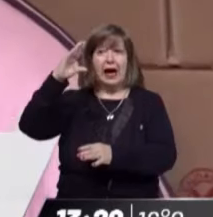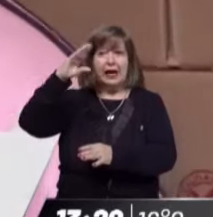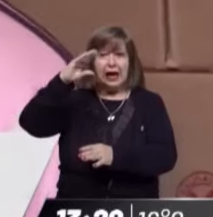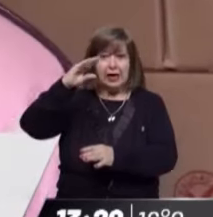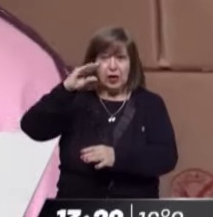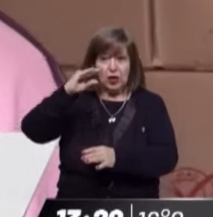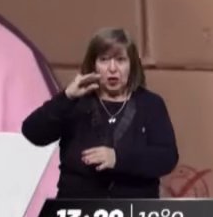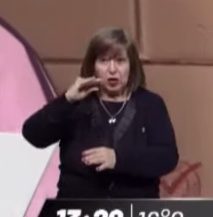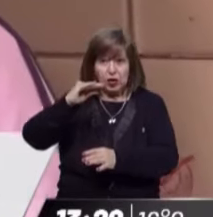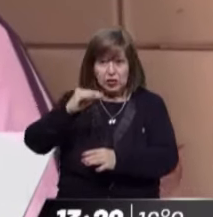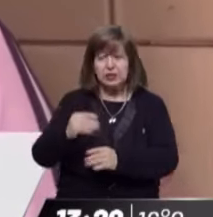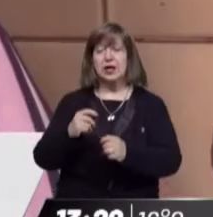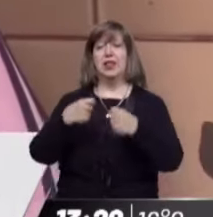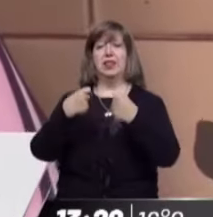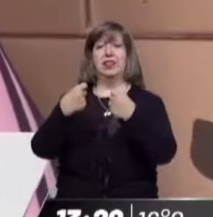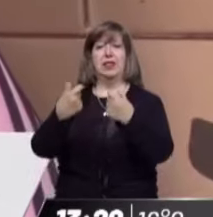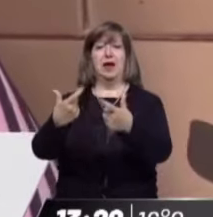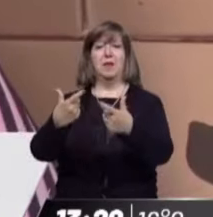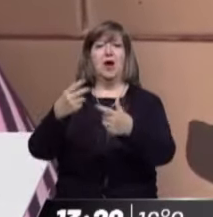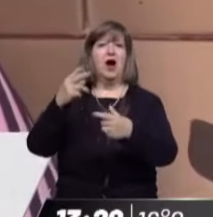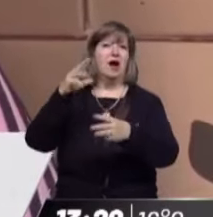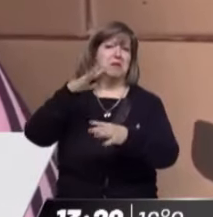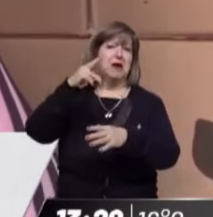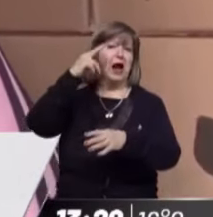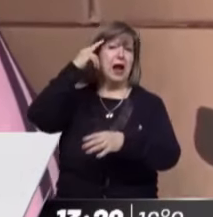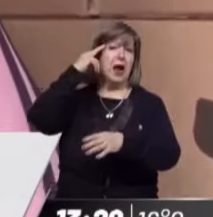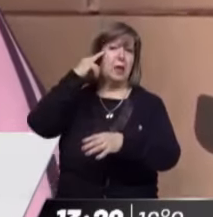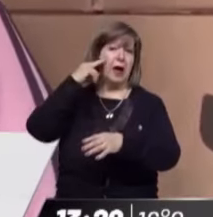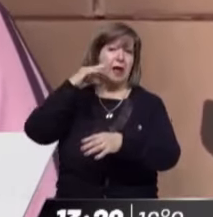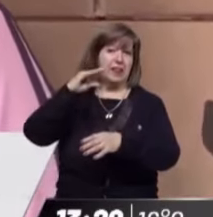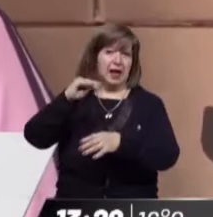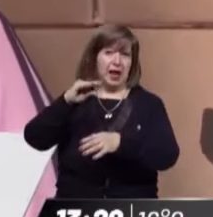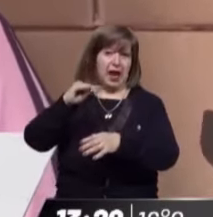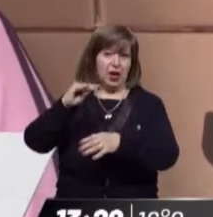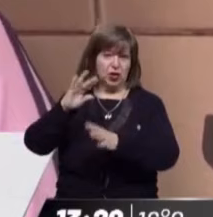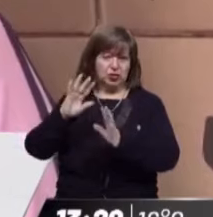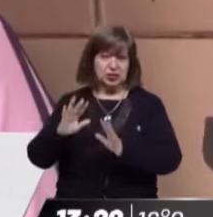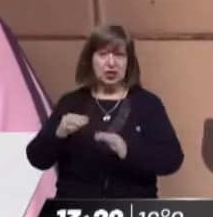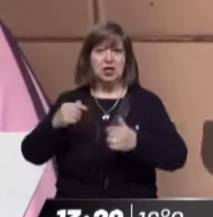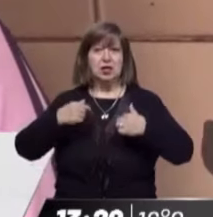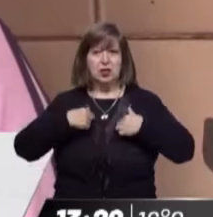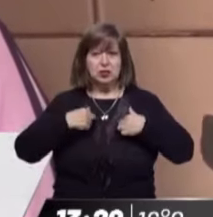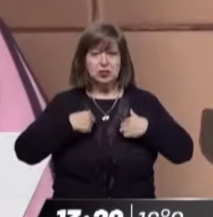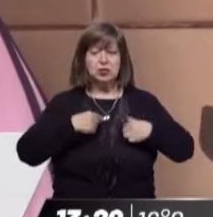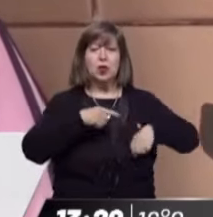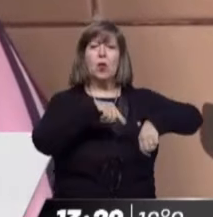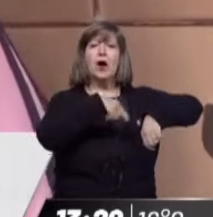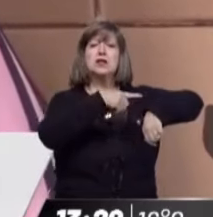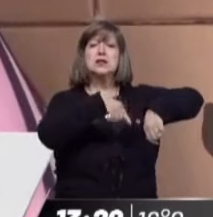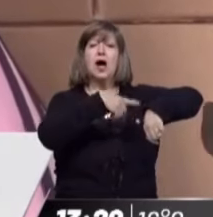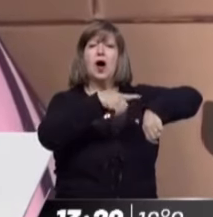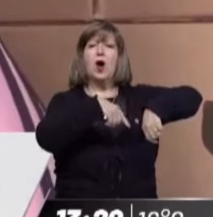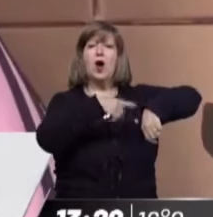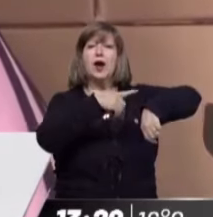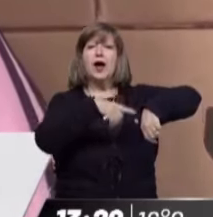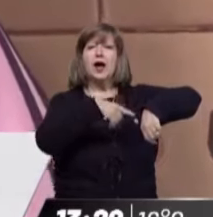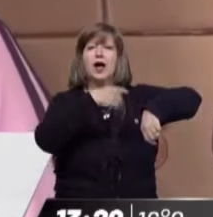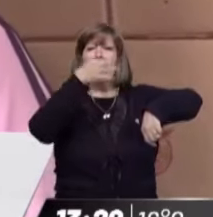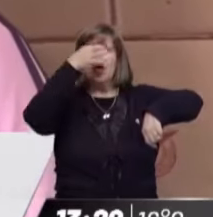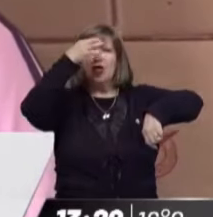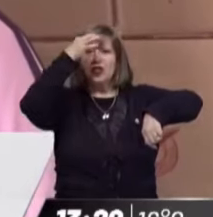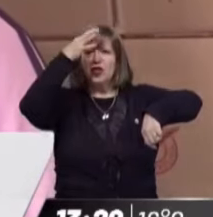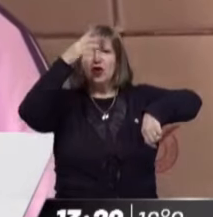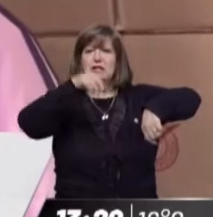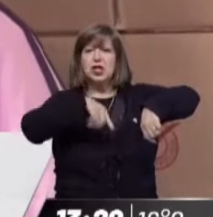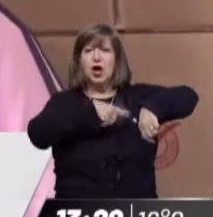horas cocinando y hacerlo como si lo hicieras en tu casa como para tu familia porque las 3200 personas que